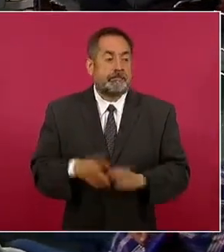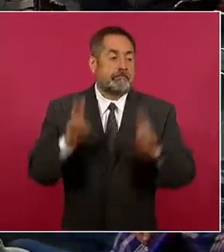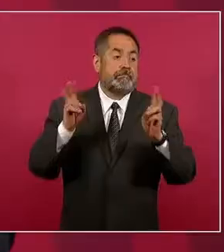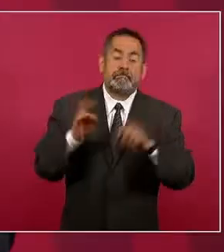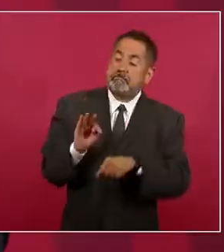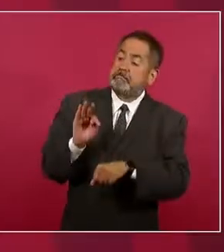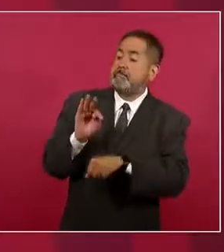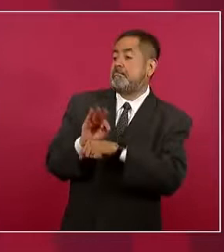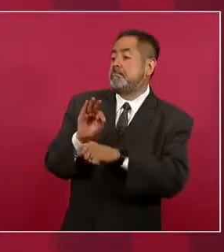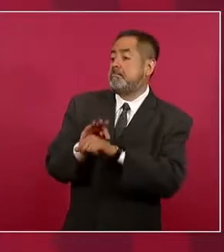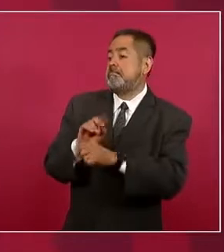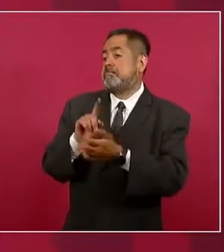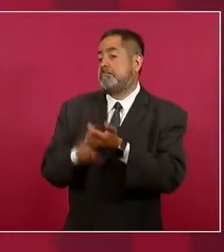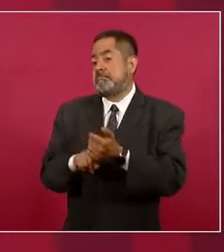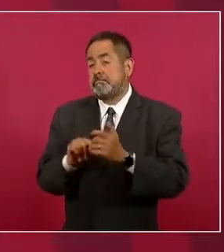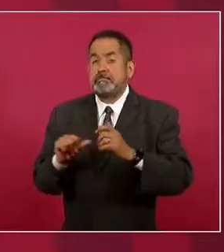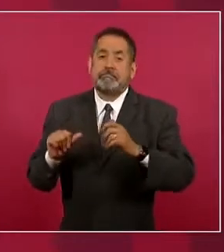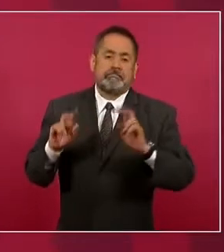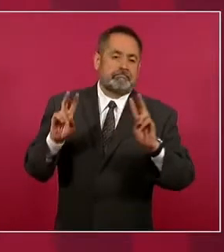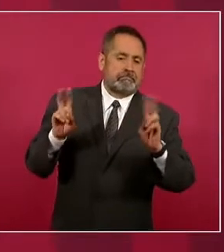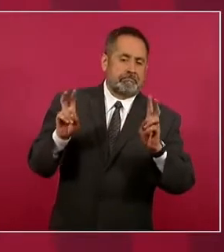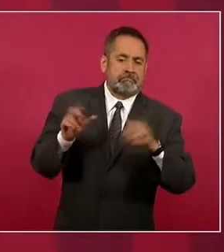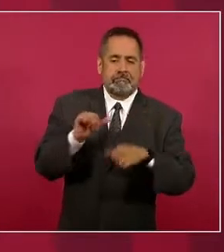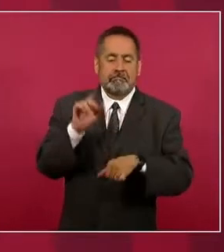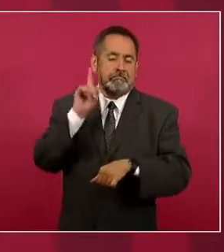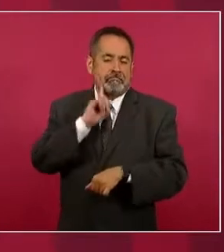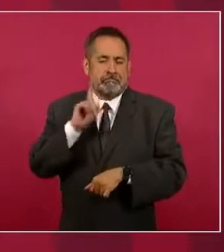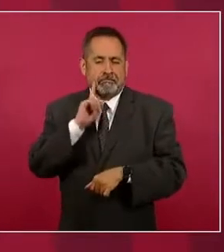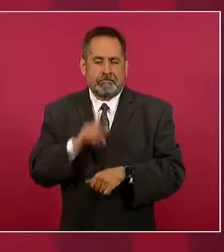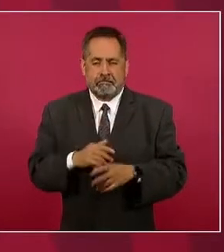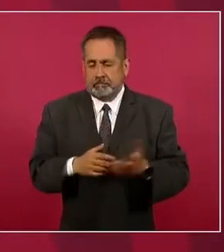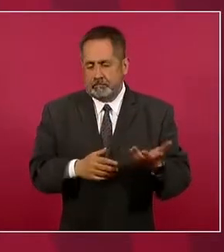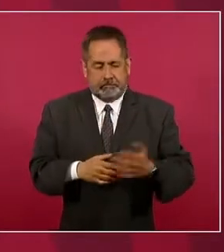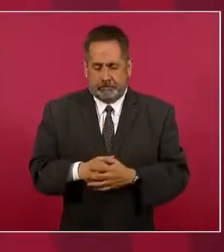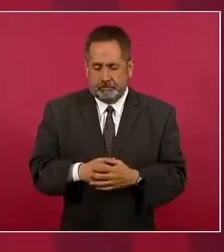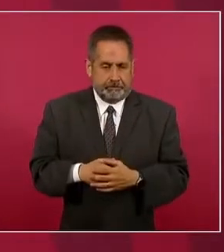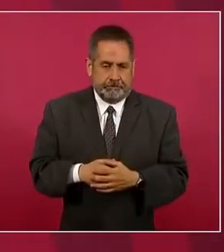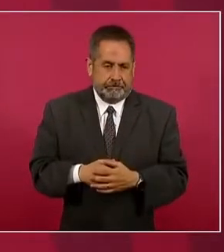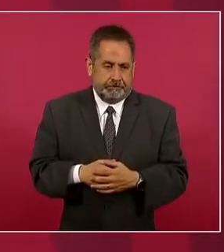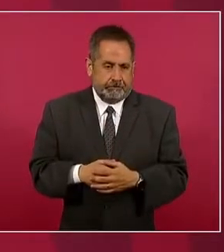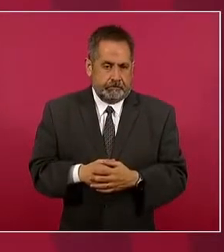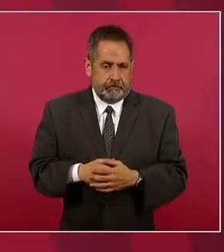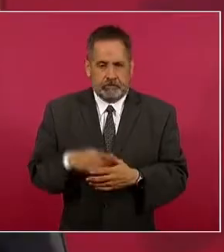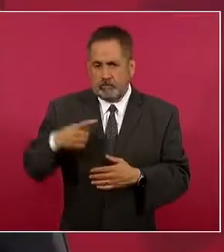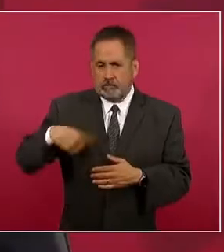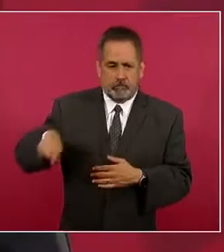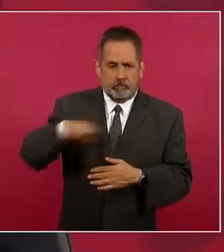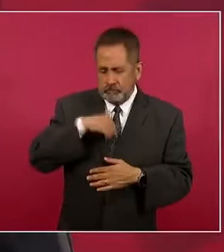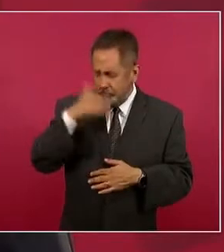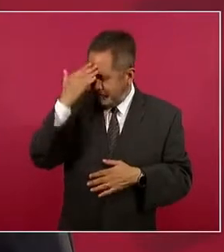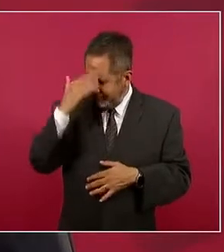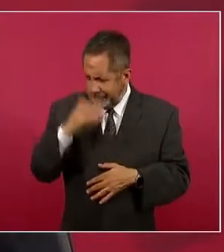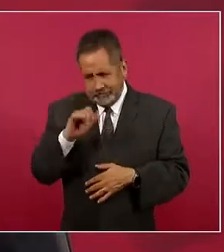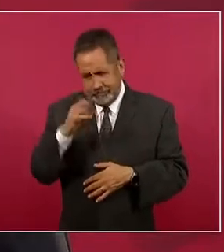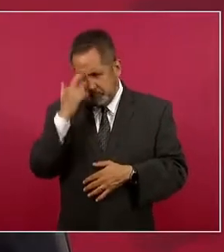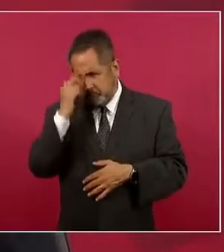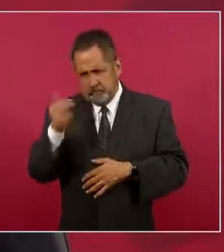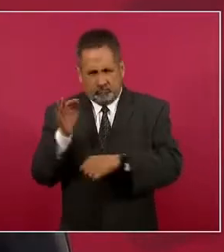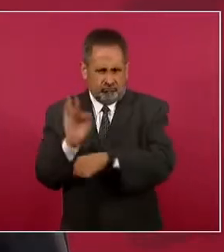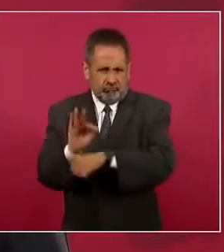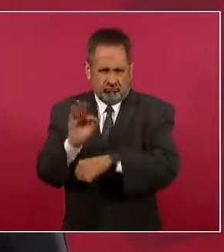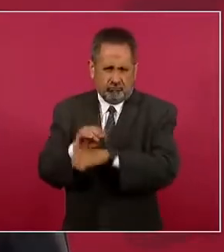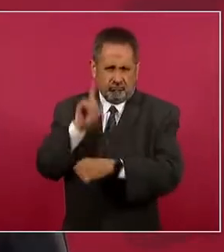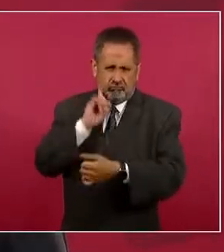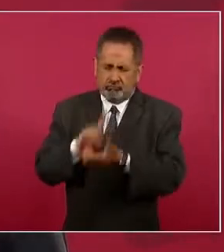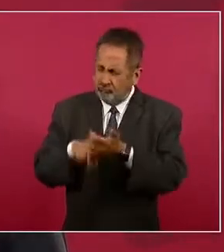defensas de las mujeres, que pues todos estamos